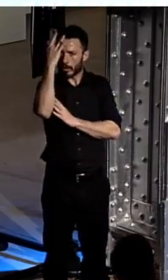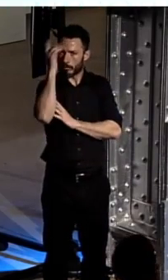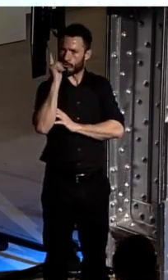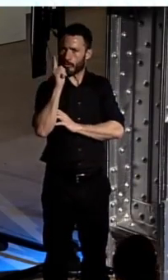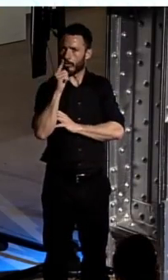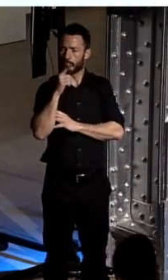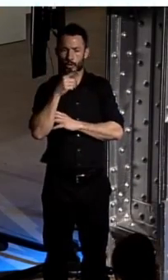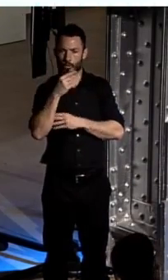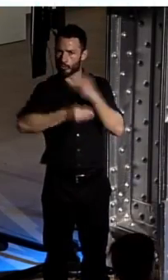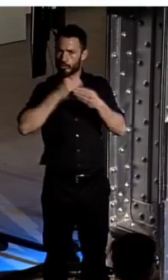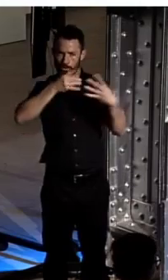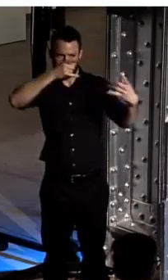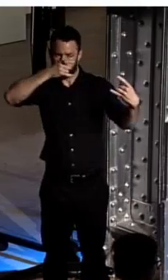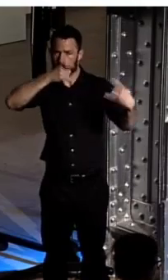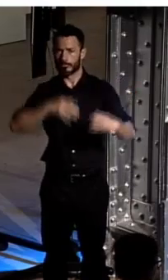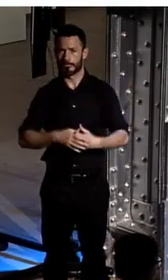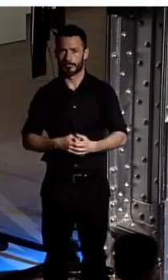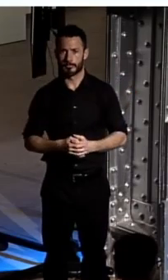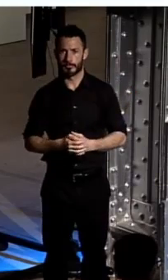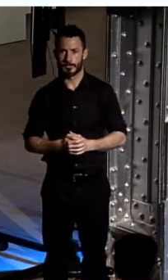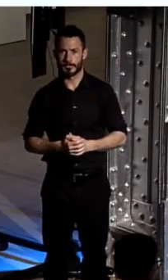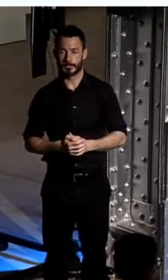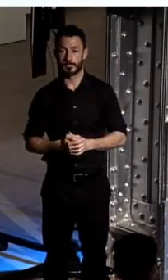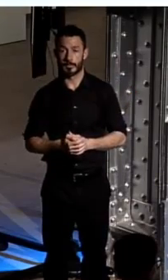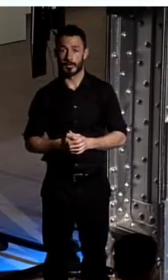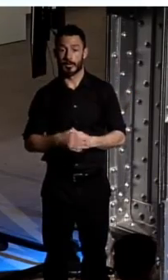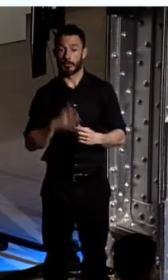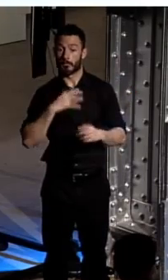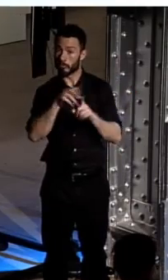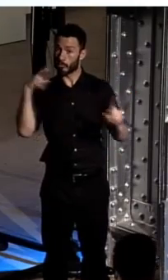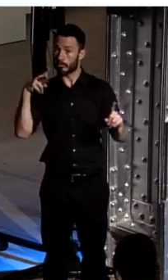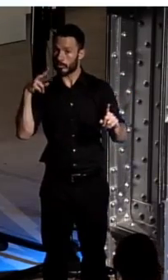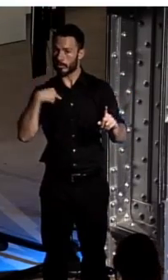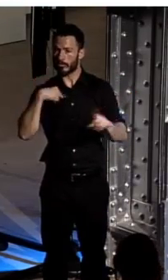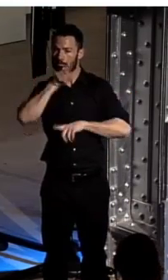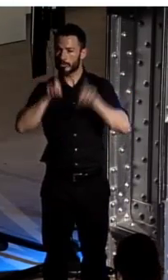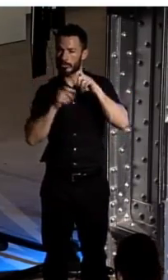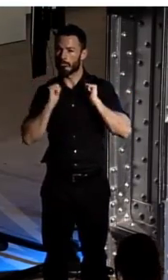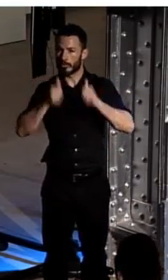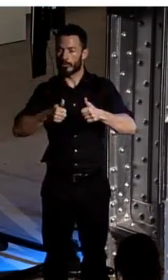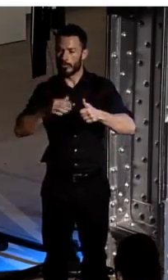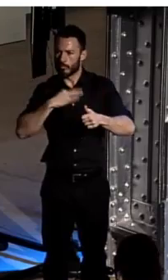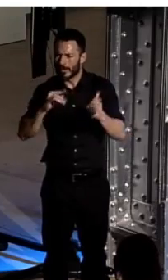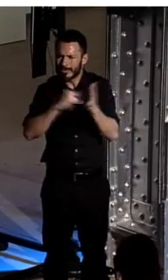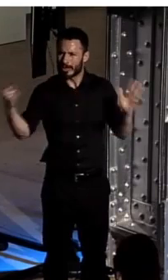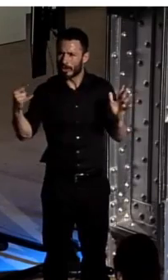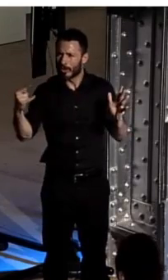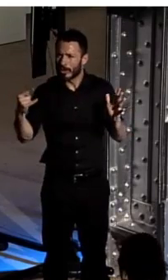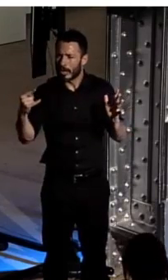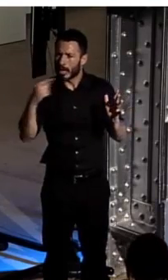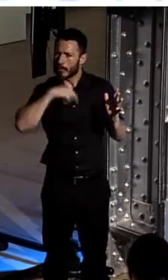el pensamiento. Entonces, desde mi punto de vista, empecé con una pregunta de si sería posible diseñar tecnología que